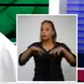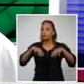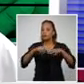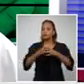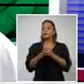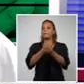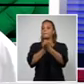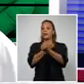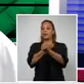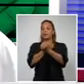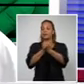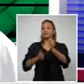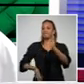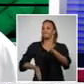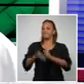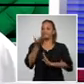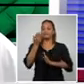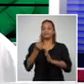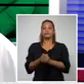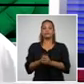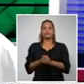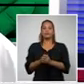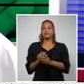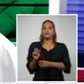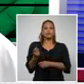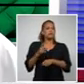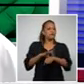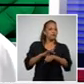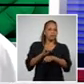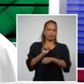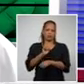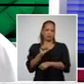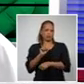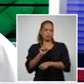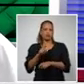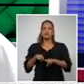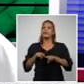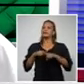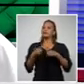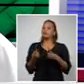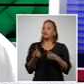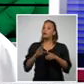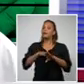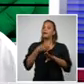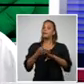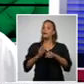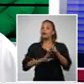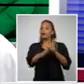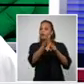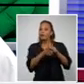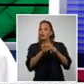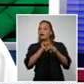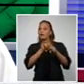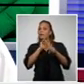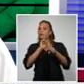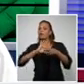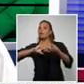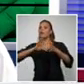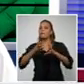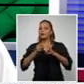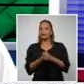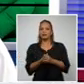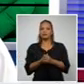tan elevado, no solo de enfermarse, sino de complicarse, de tener secuelas y de, lamentablemente,